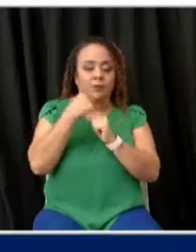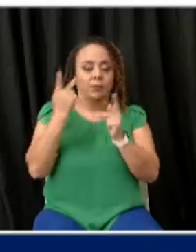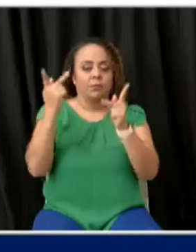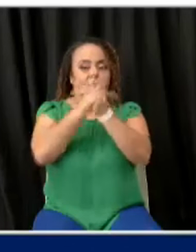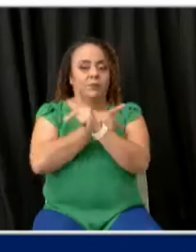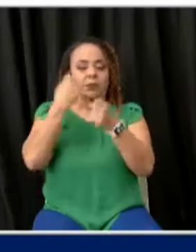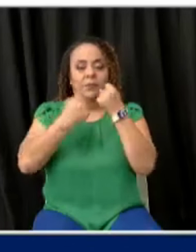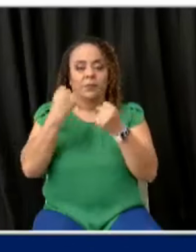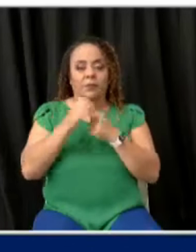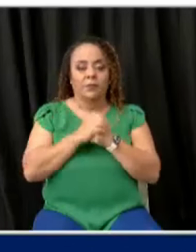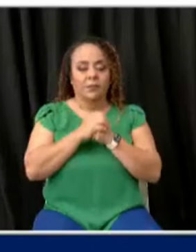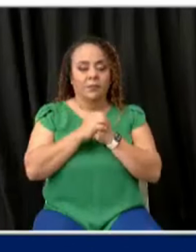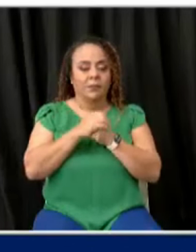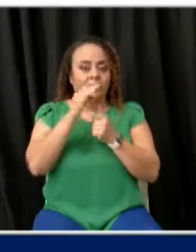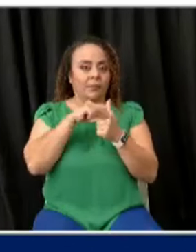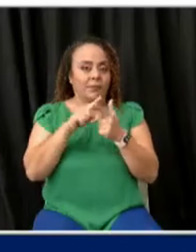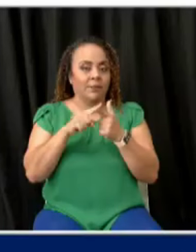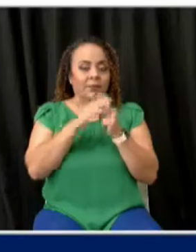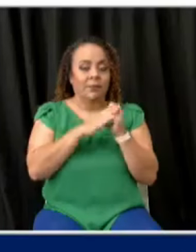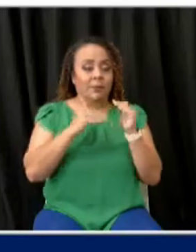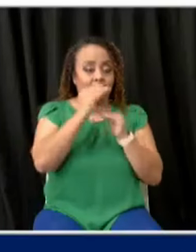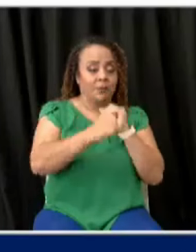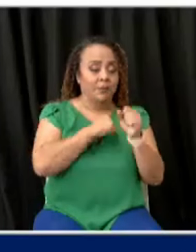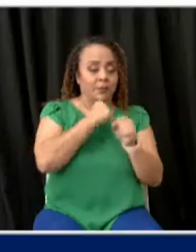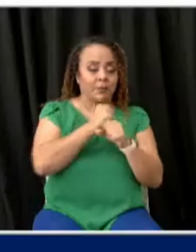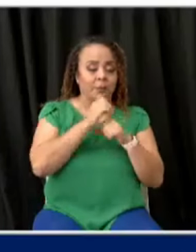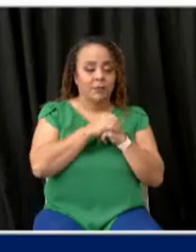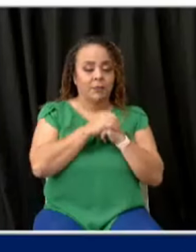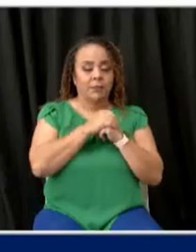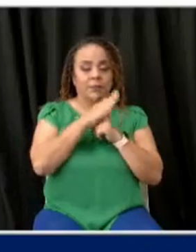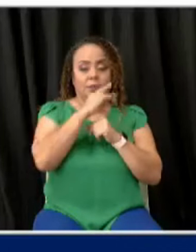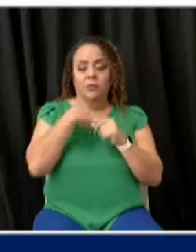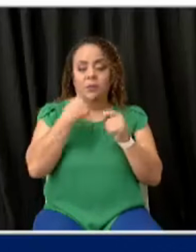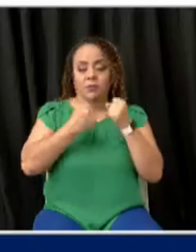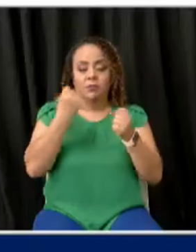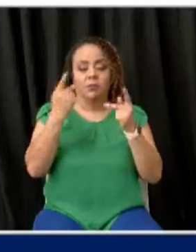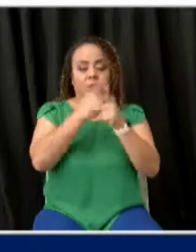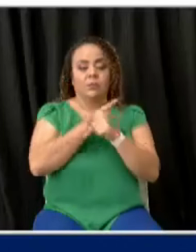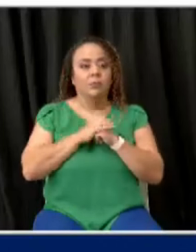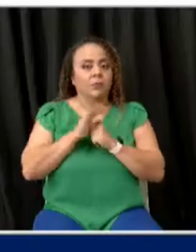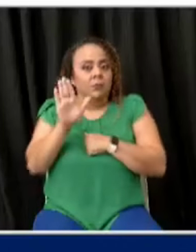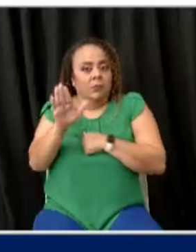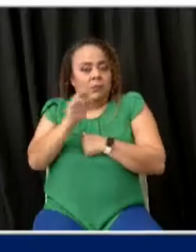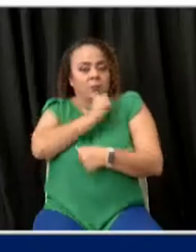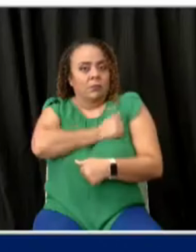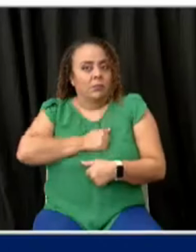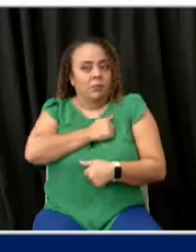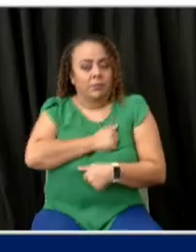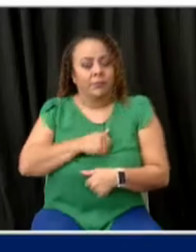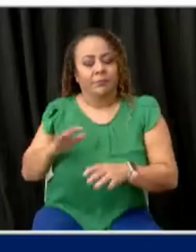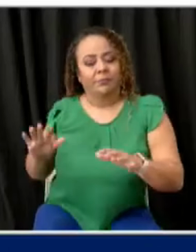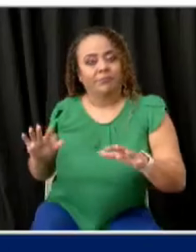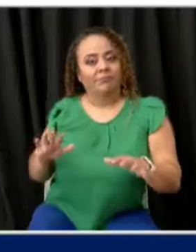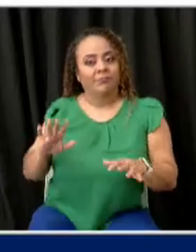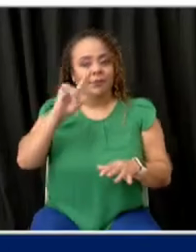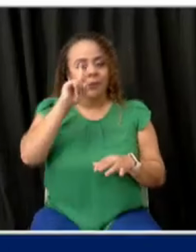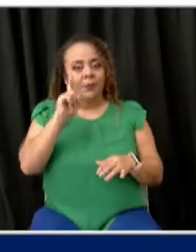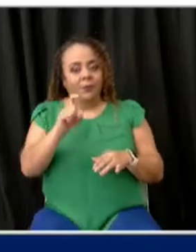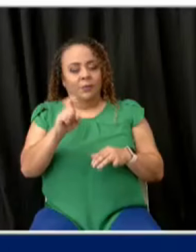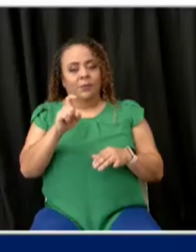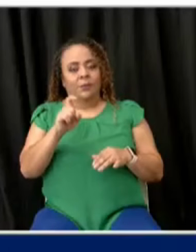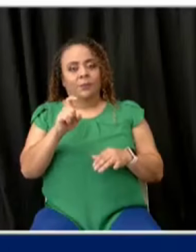calor. Mayor en edad, doctor. Mayor en edad, manejo peor el calor. Disculpe, ahí más bien ahorita nos hicieron una